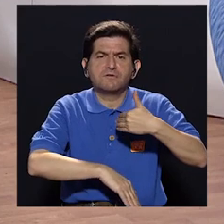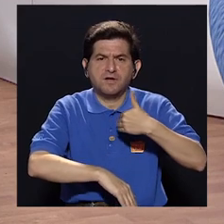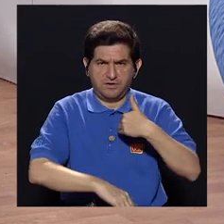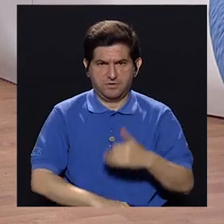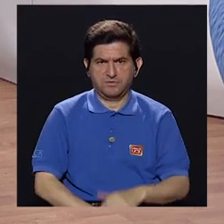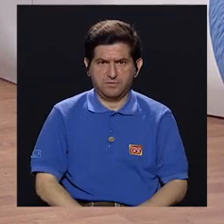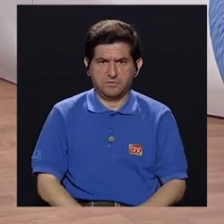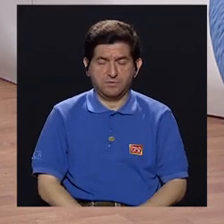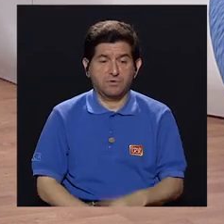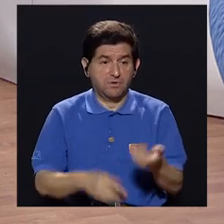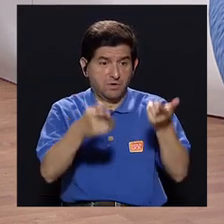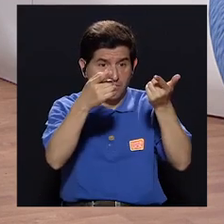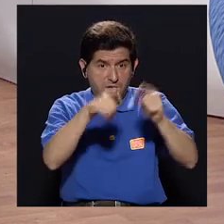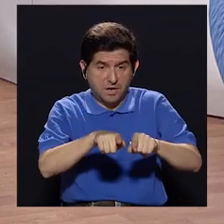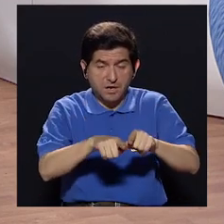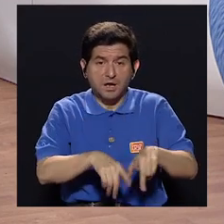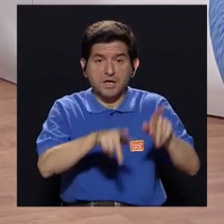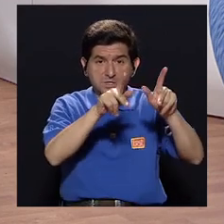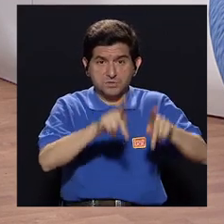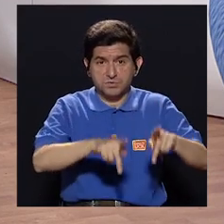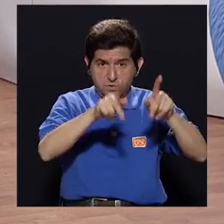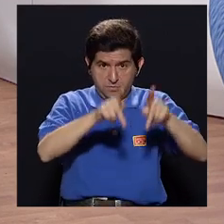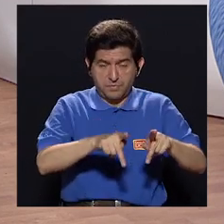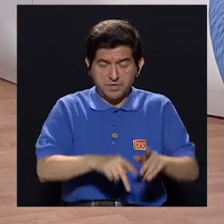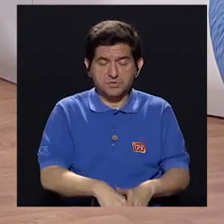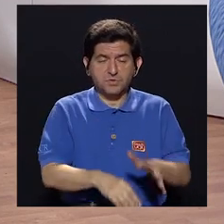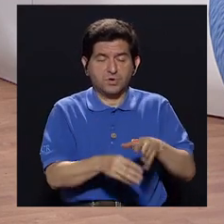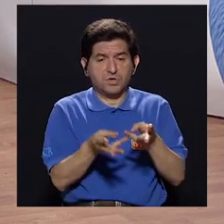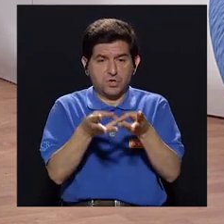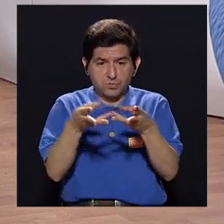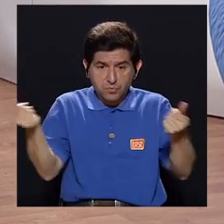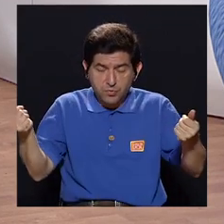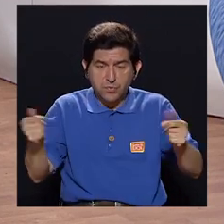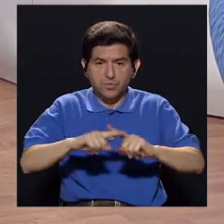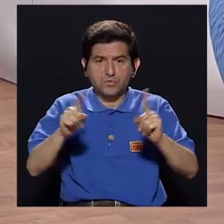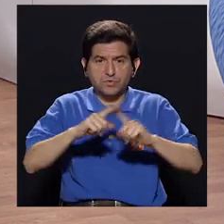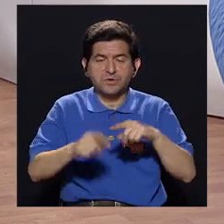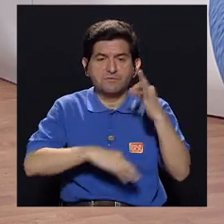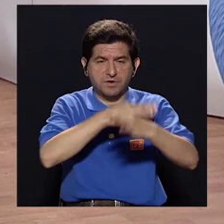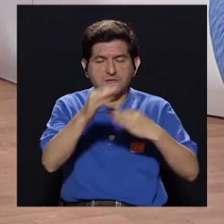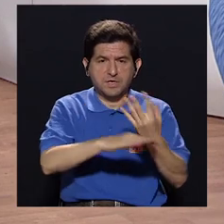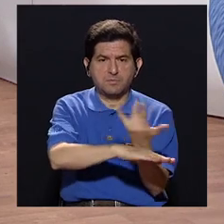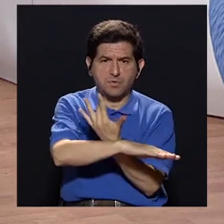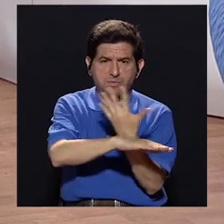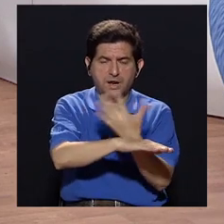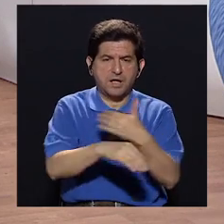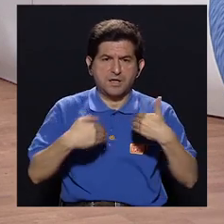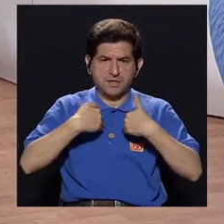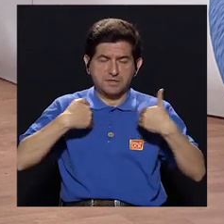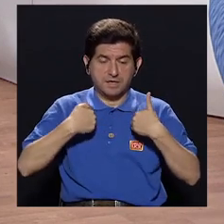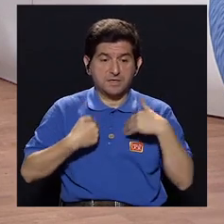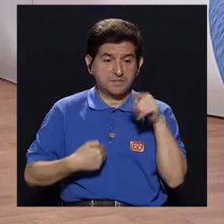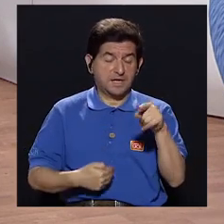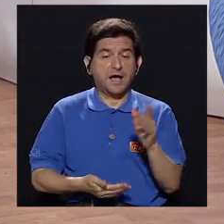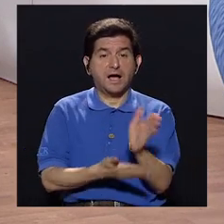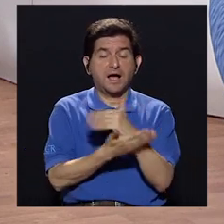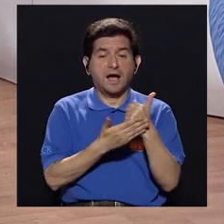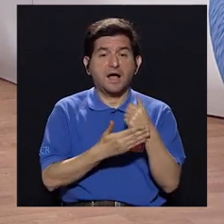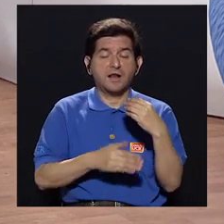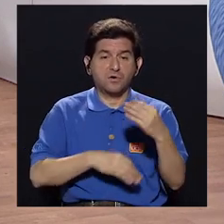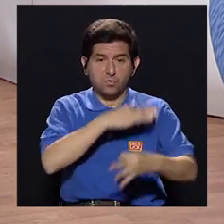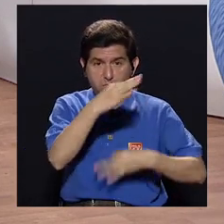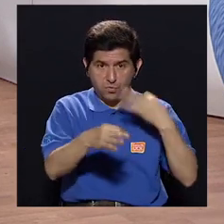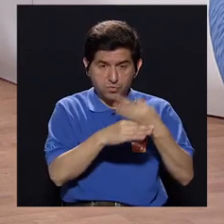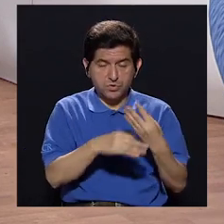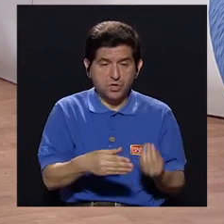eh la la gente sobre sobre la desaparición de especies Y entonces las orquídeas son un indicador porque hay ciertas orquídeas que son